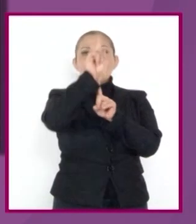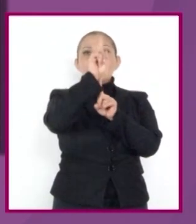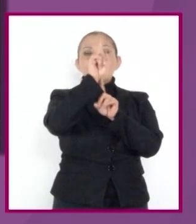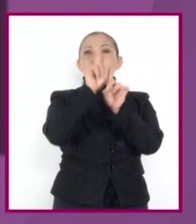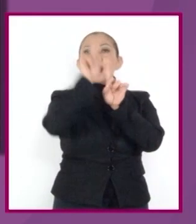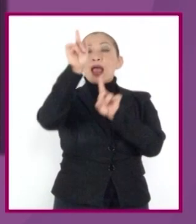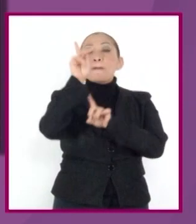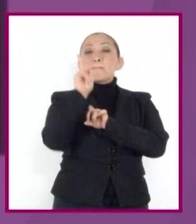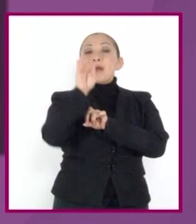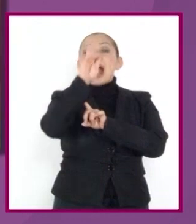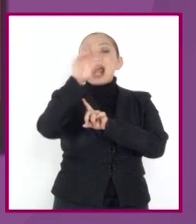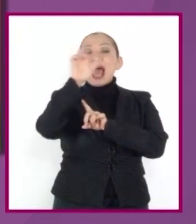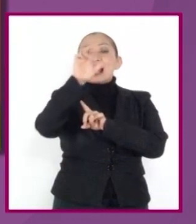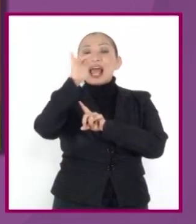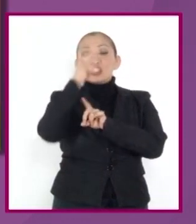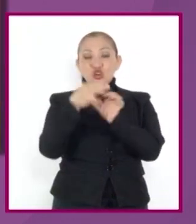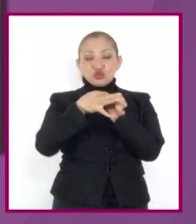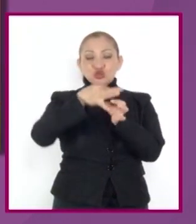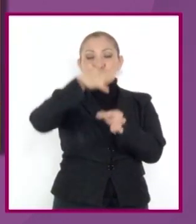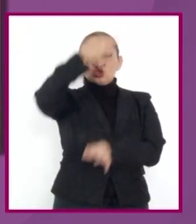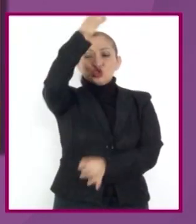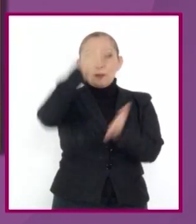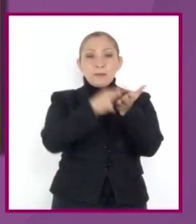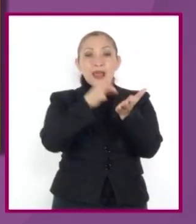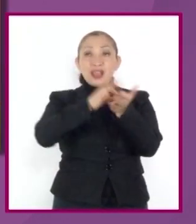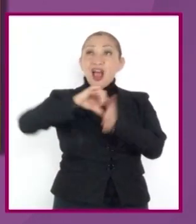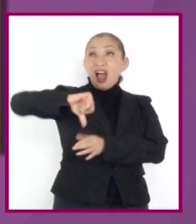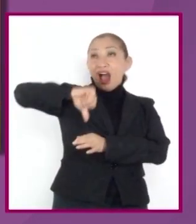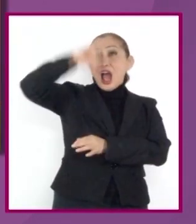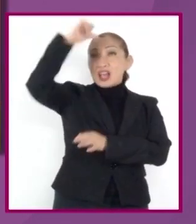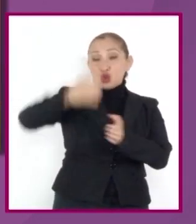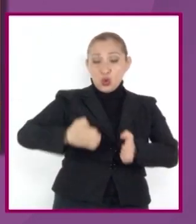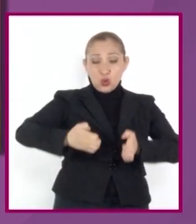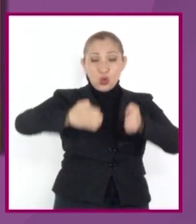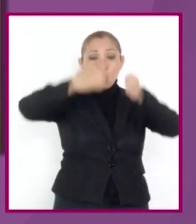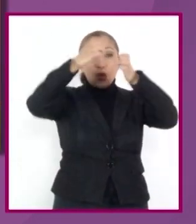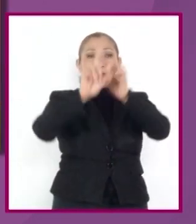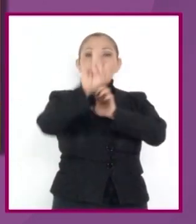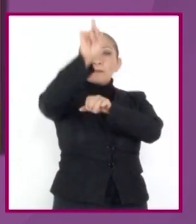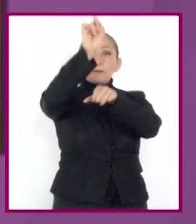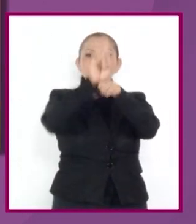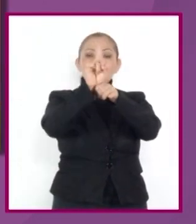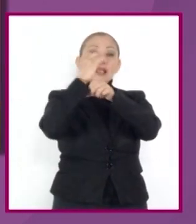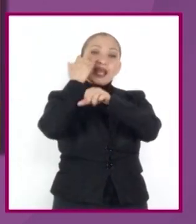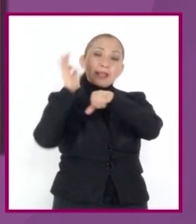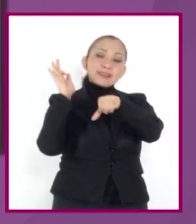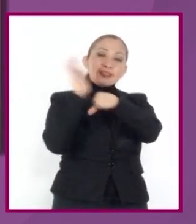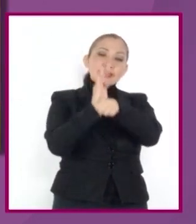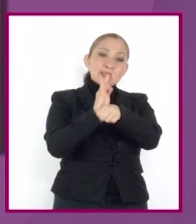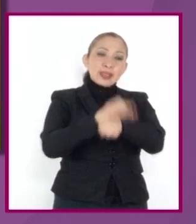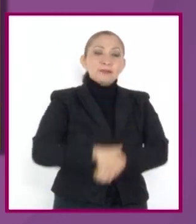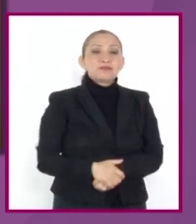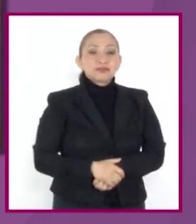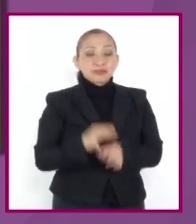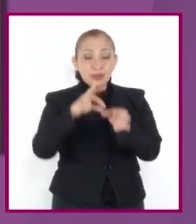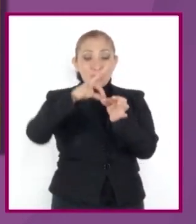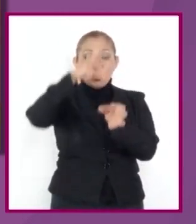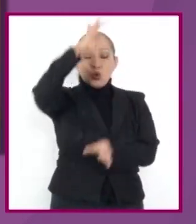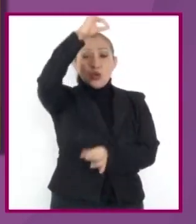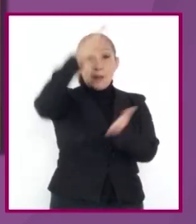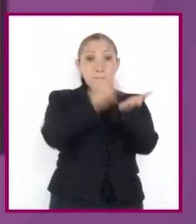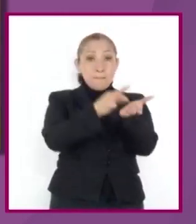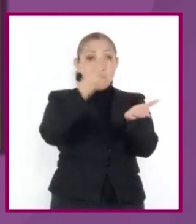dispositivo compuesto por un mástil que se coloca en la parte más alta de la estructura que se desea proteger. La punta metálica